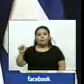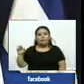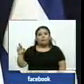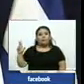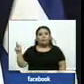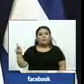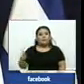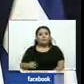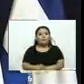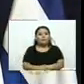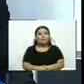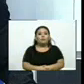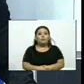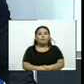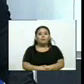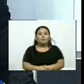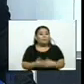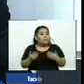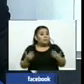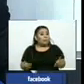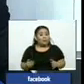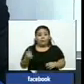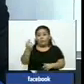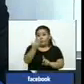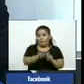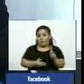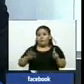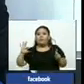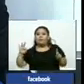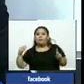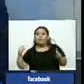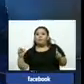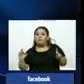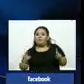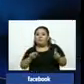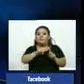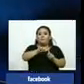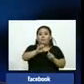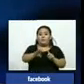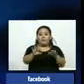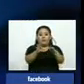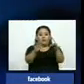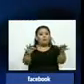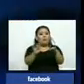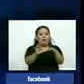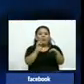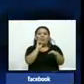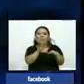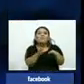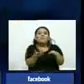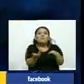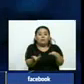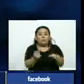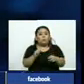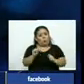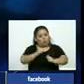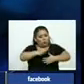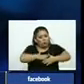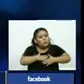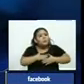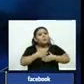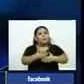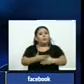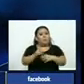Alfaro. Y el fiscal general de la República dice estar en la disposición de colaborar con la